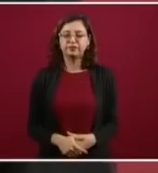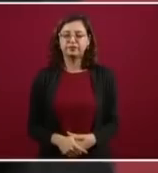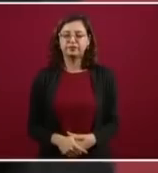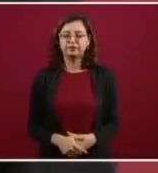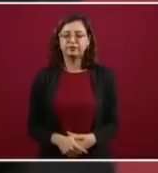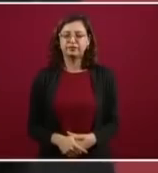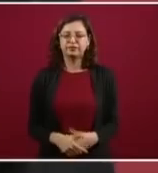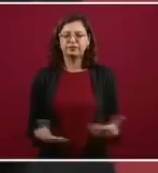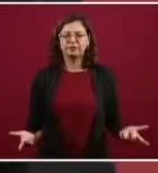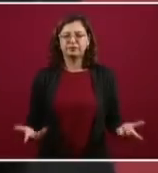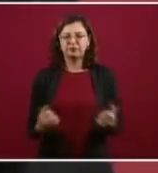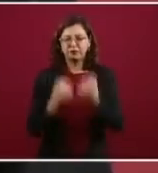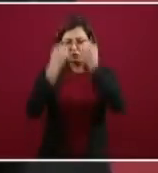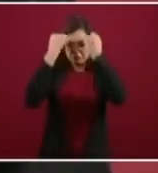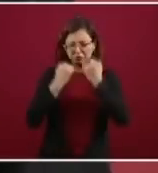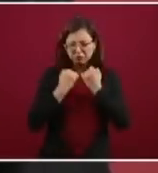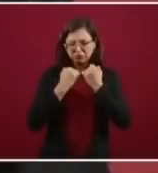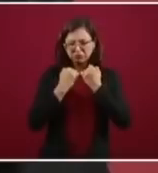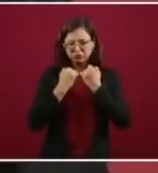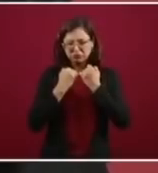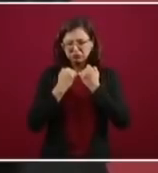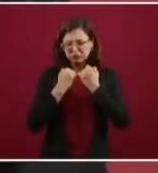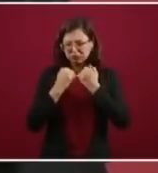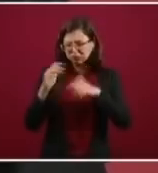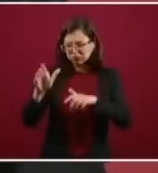Además, ¿para qué se tapan la cara?